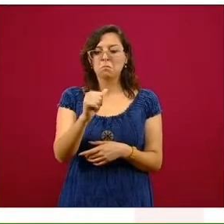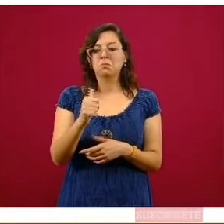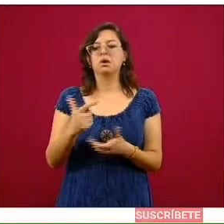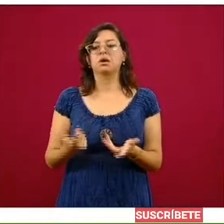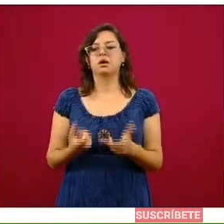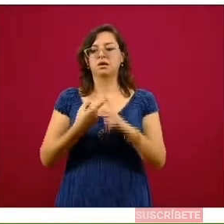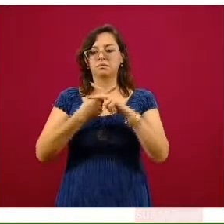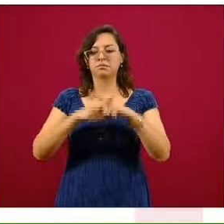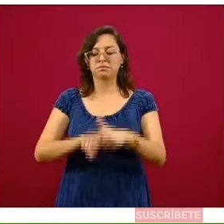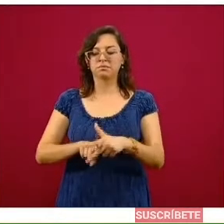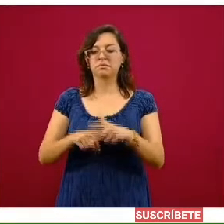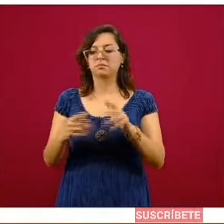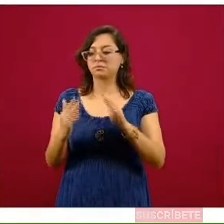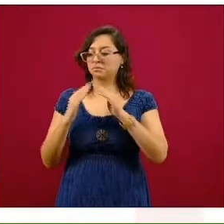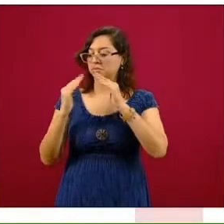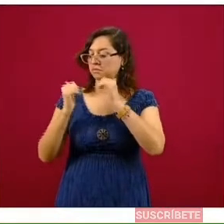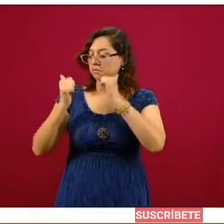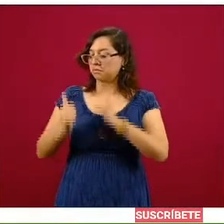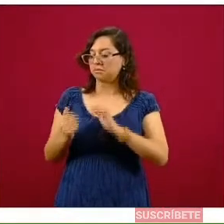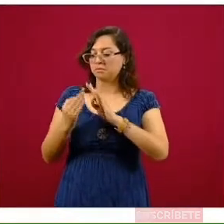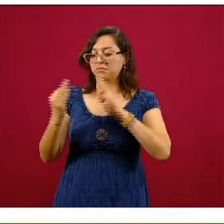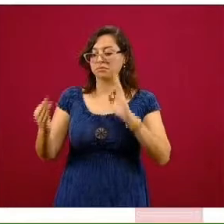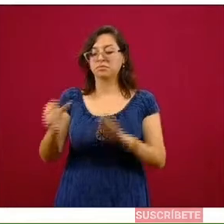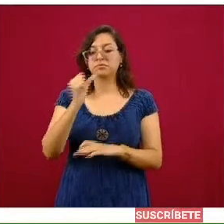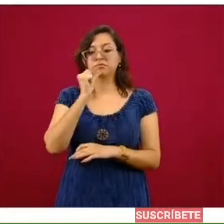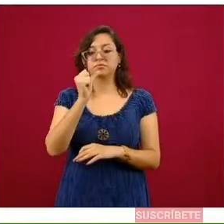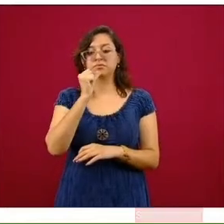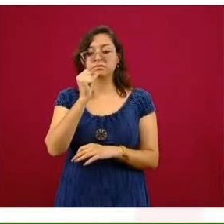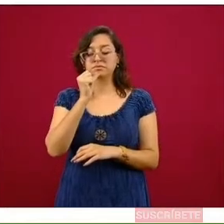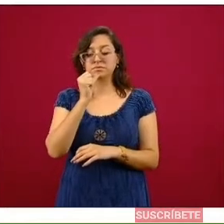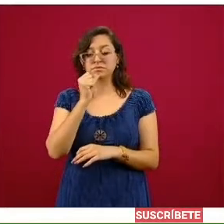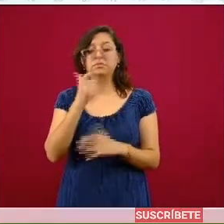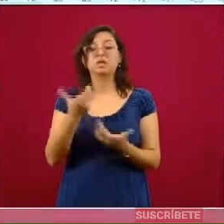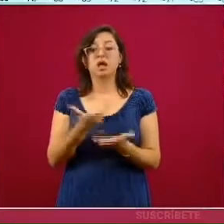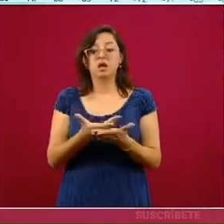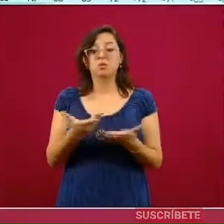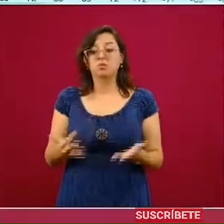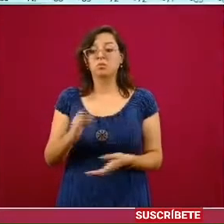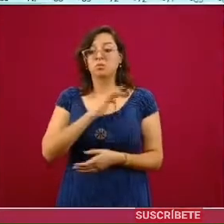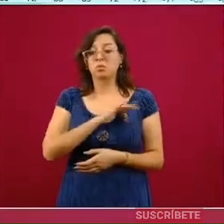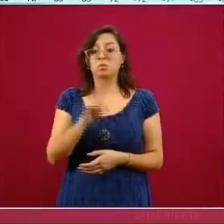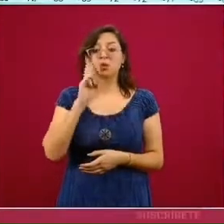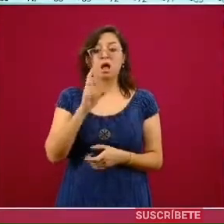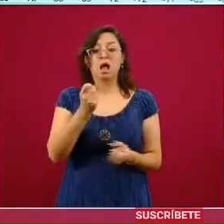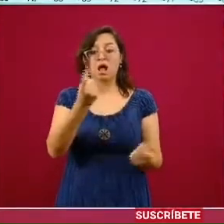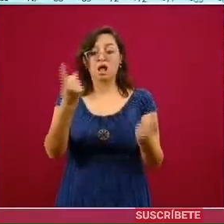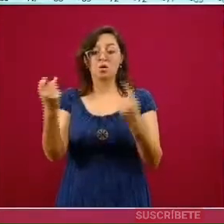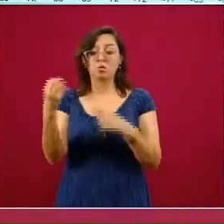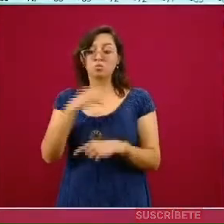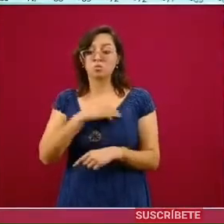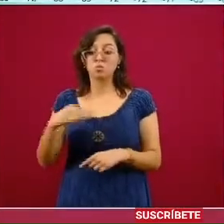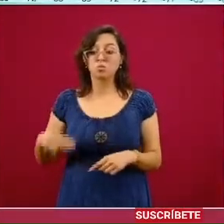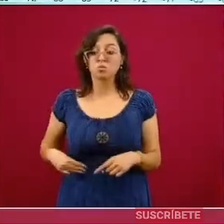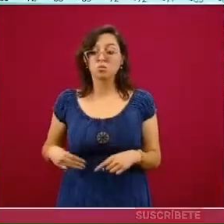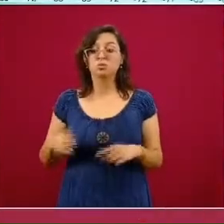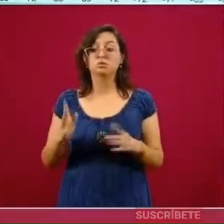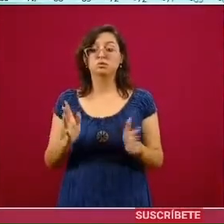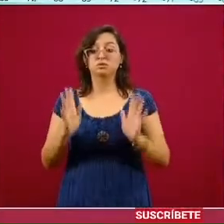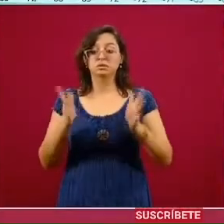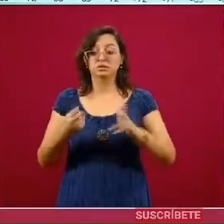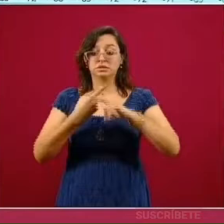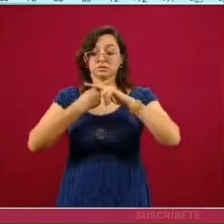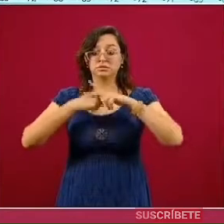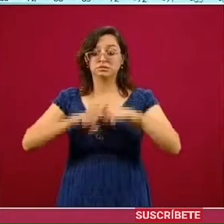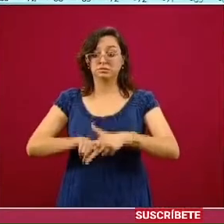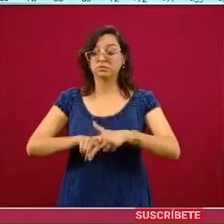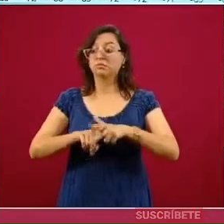había iniciado todavía la Jornada Nacional de Sana Distancia, y aquí entonces podemos ver cuáles son los municipios que en su momento, una vez iniciada la